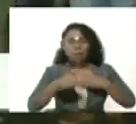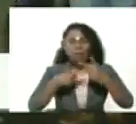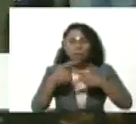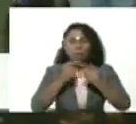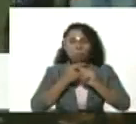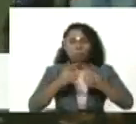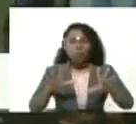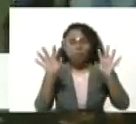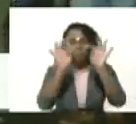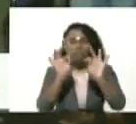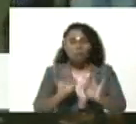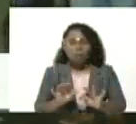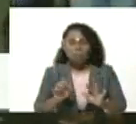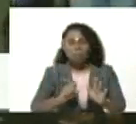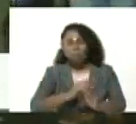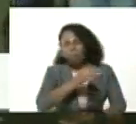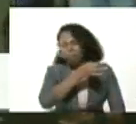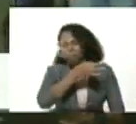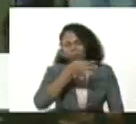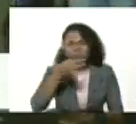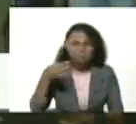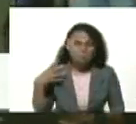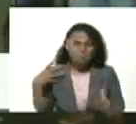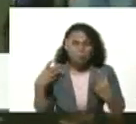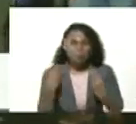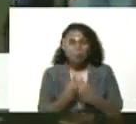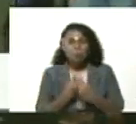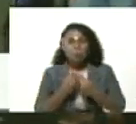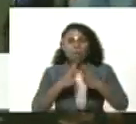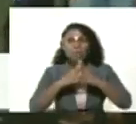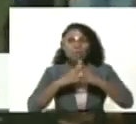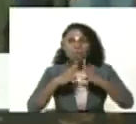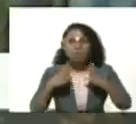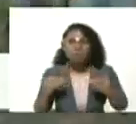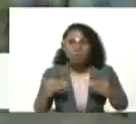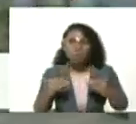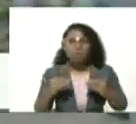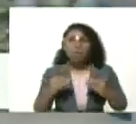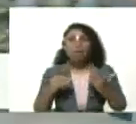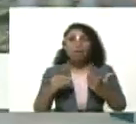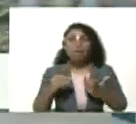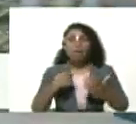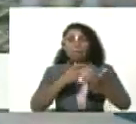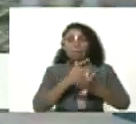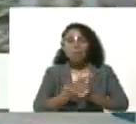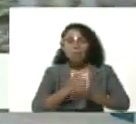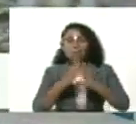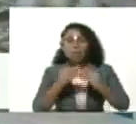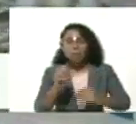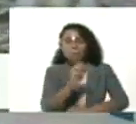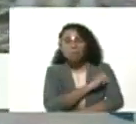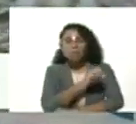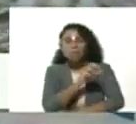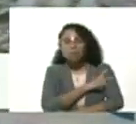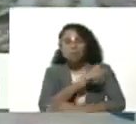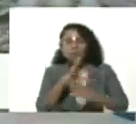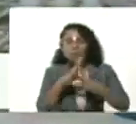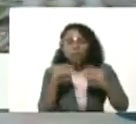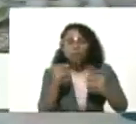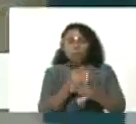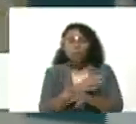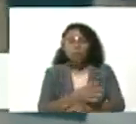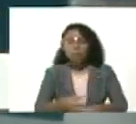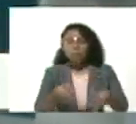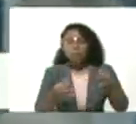de manera genial, junto a toda la Fuerza Armada, las fuerzas policiales, la protección civil, que jugó un